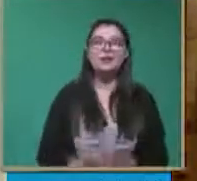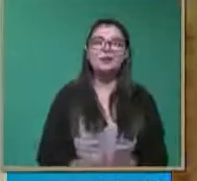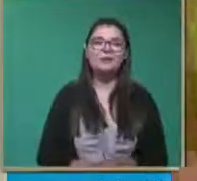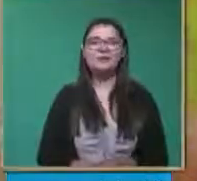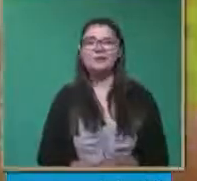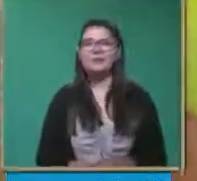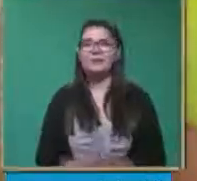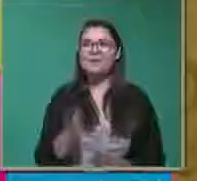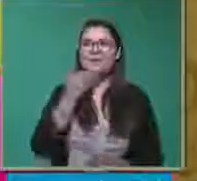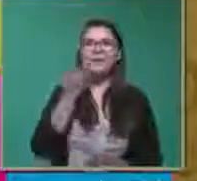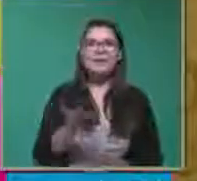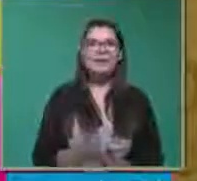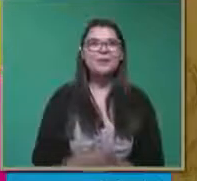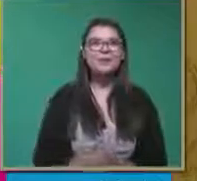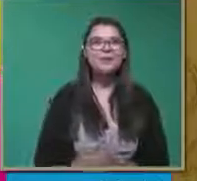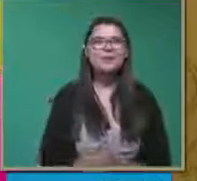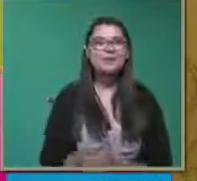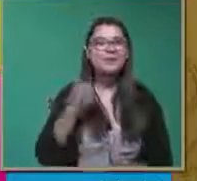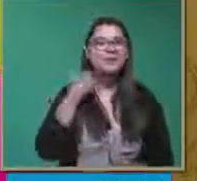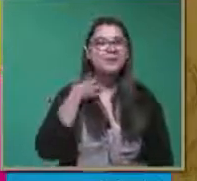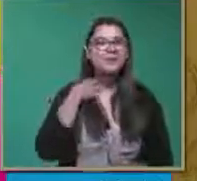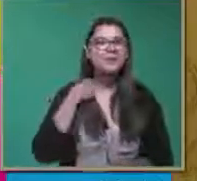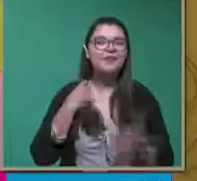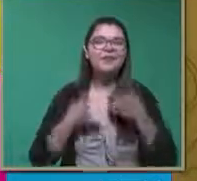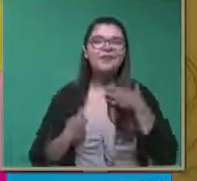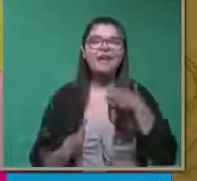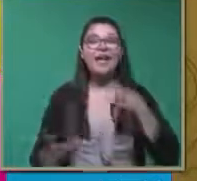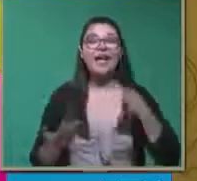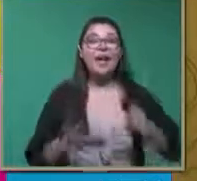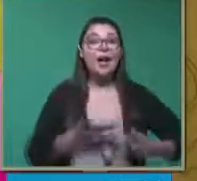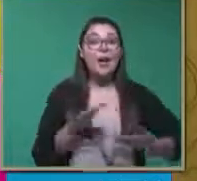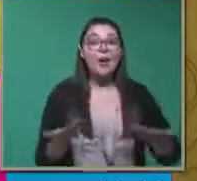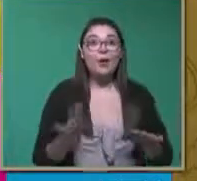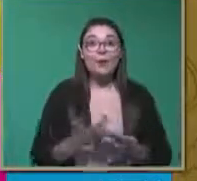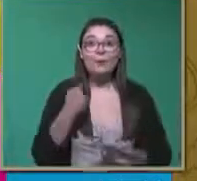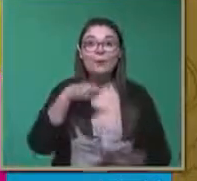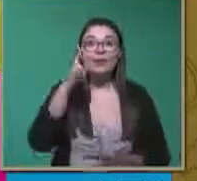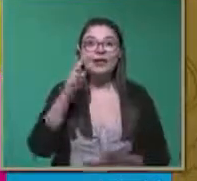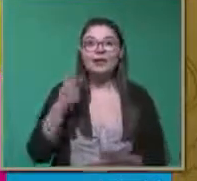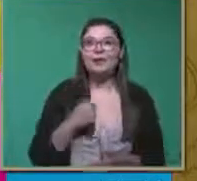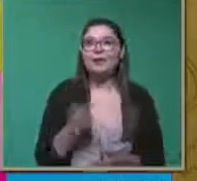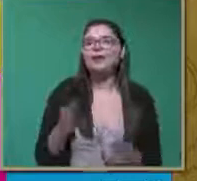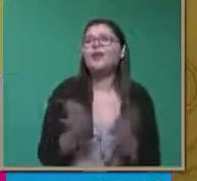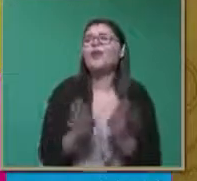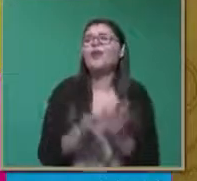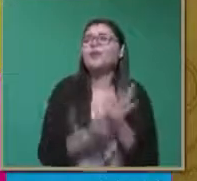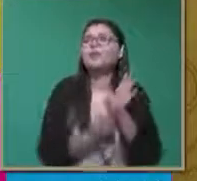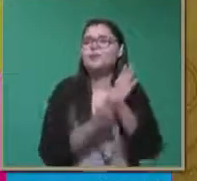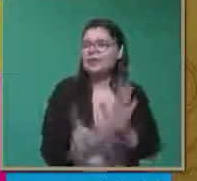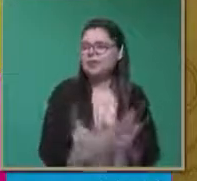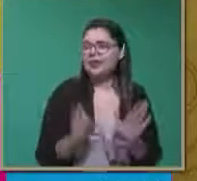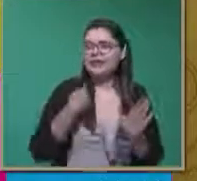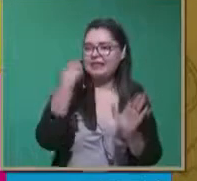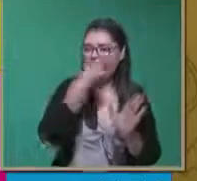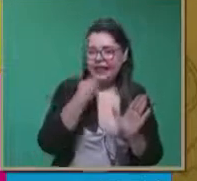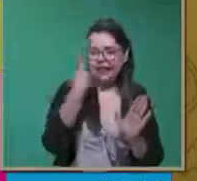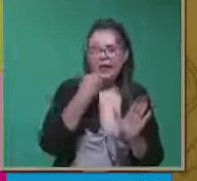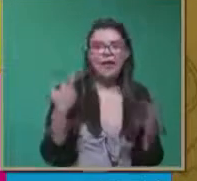sí sigo yo, maestra. Es turno de la maestra Gris. Vamos a despegar aquí lo que hizo la maestra